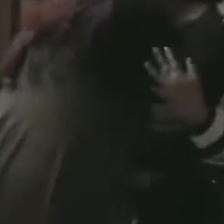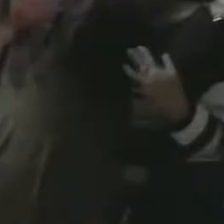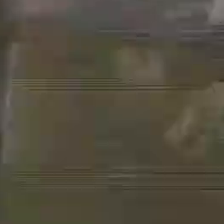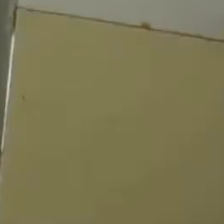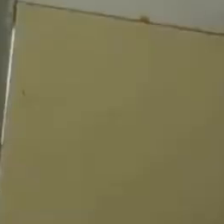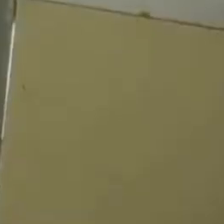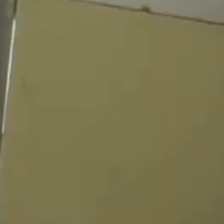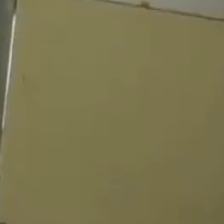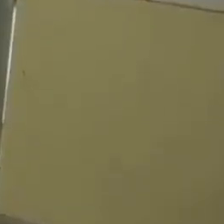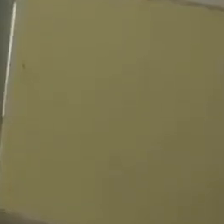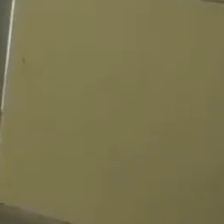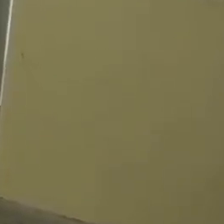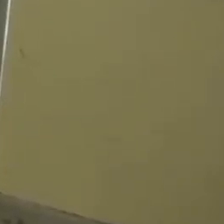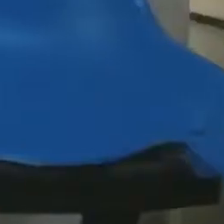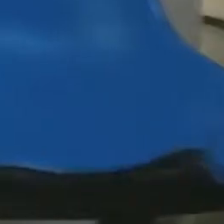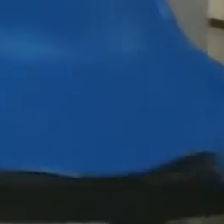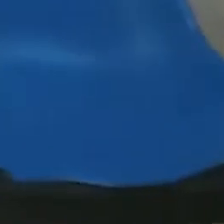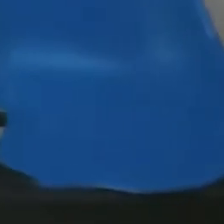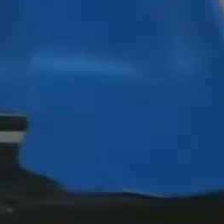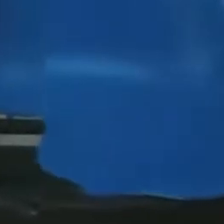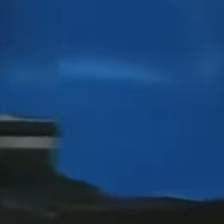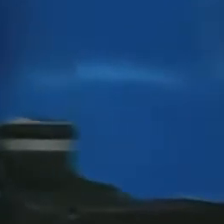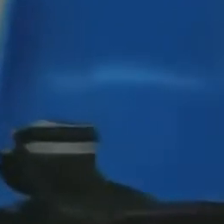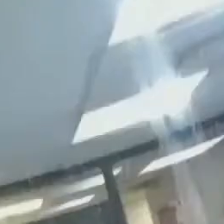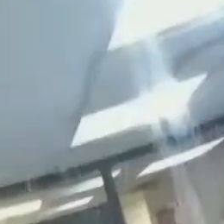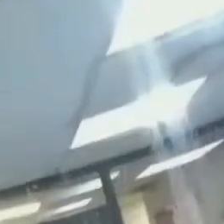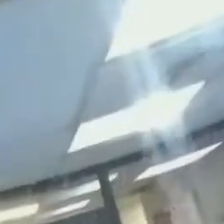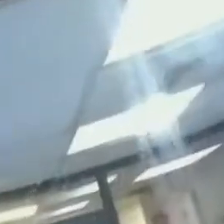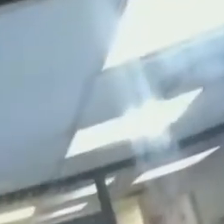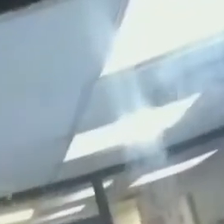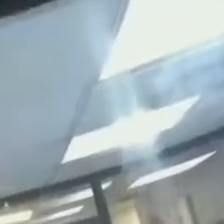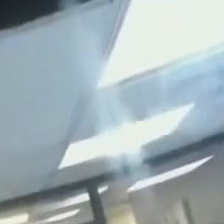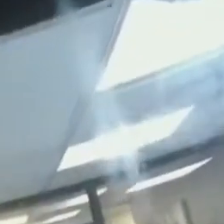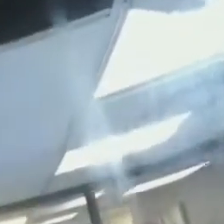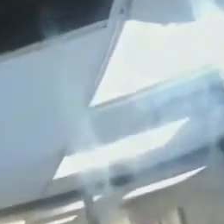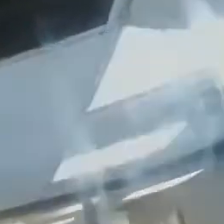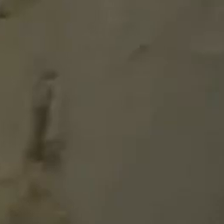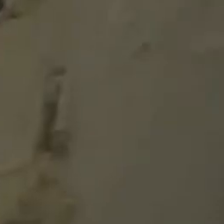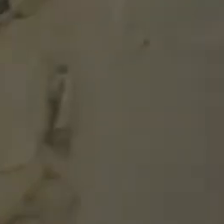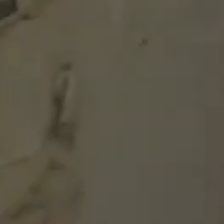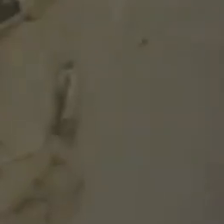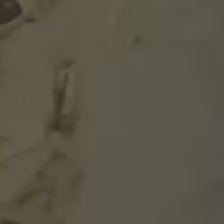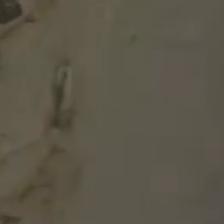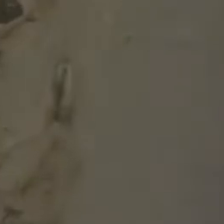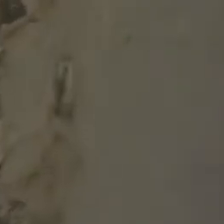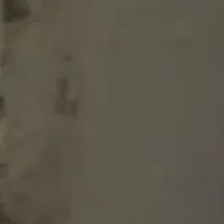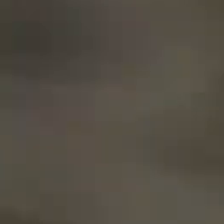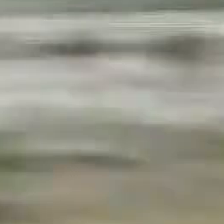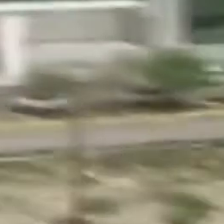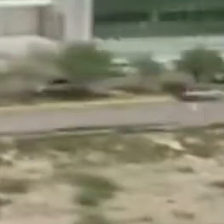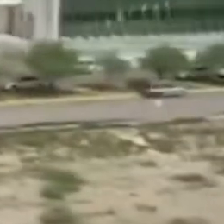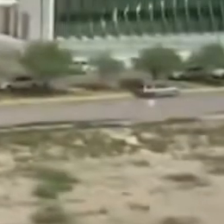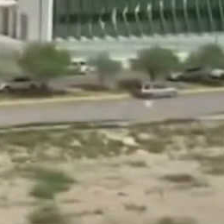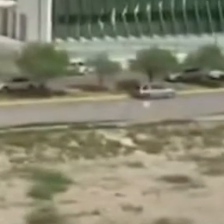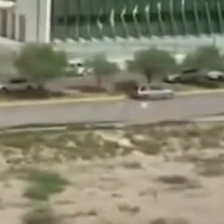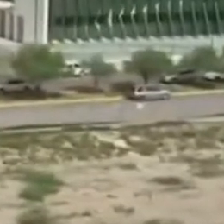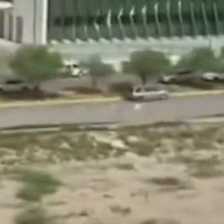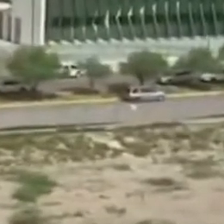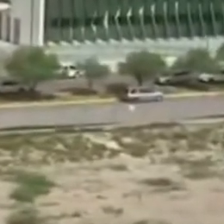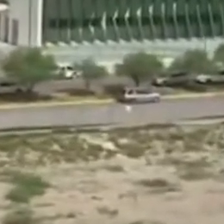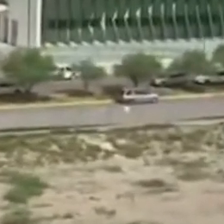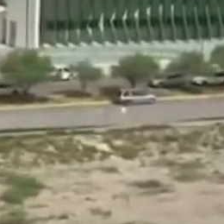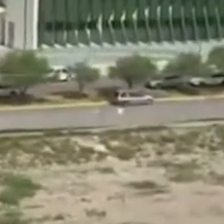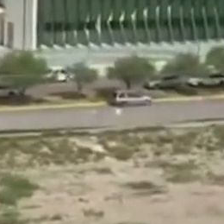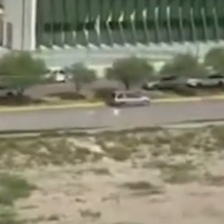del tiempo, este hospital quedó rebasado tanto en su infraestructura como en los servicios que ofrece a la población. Desde el 14